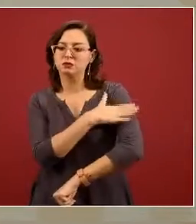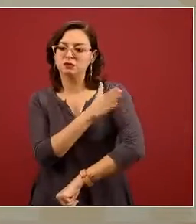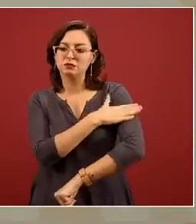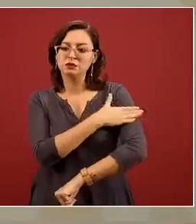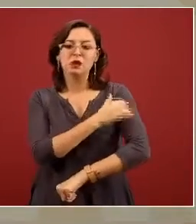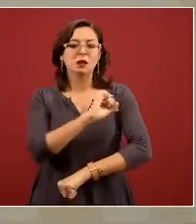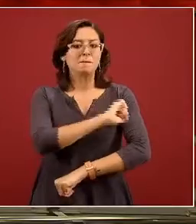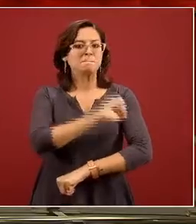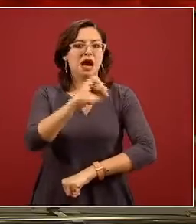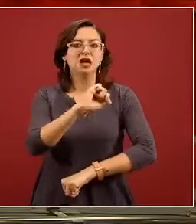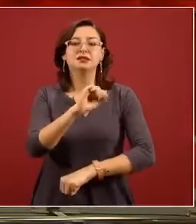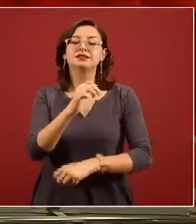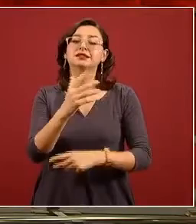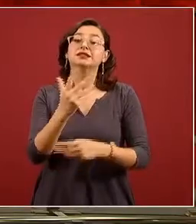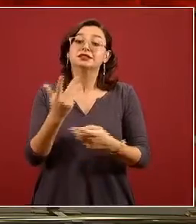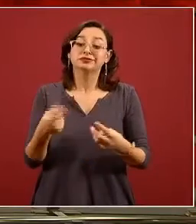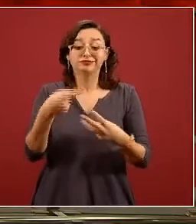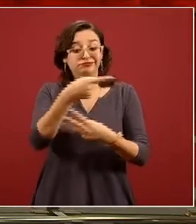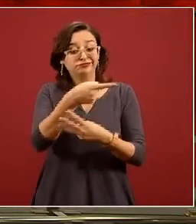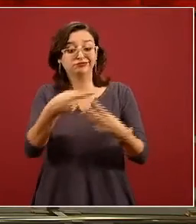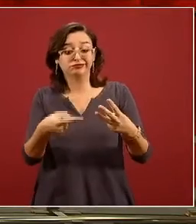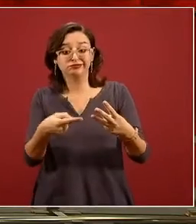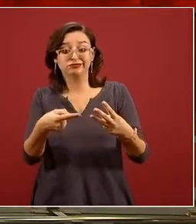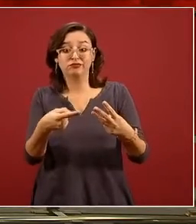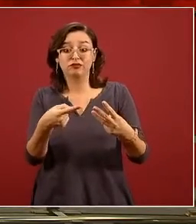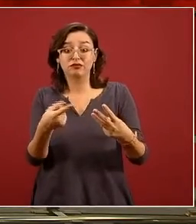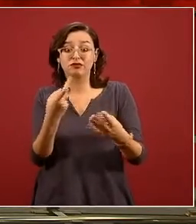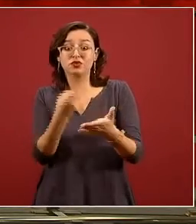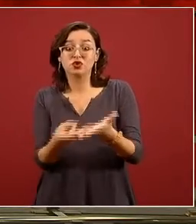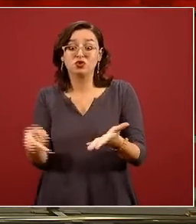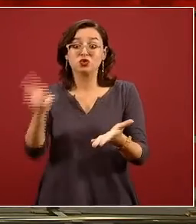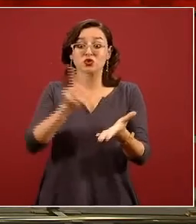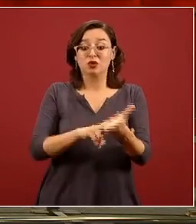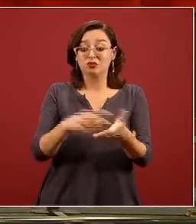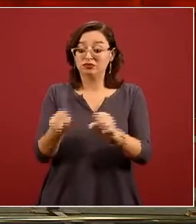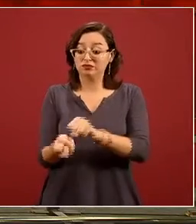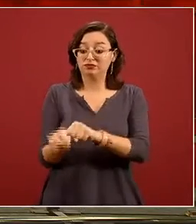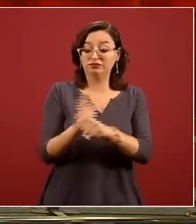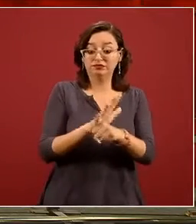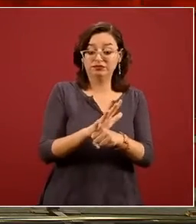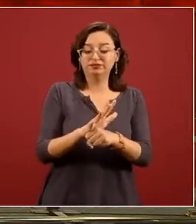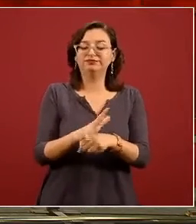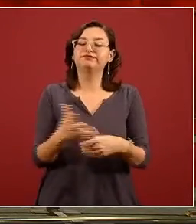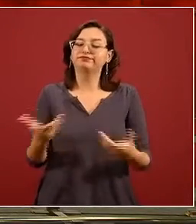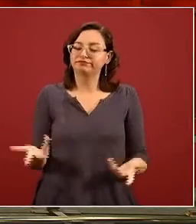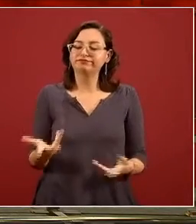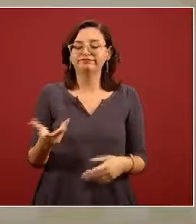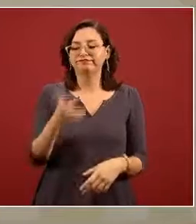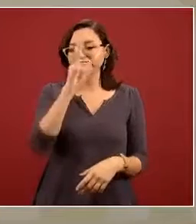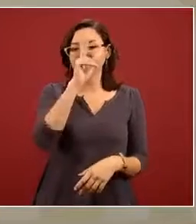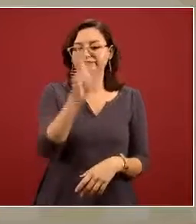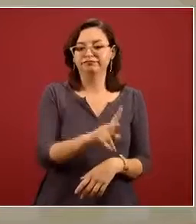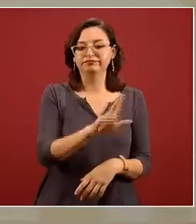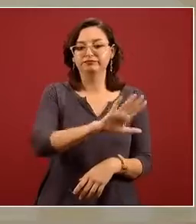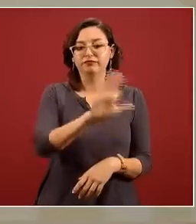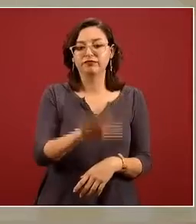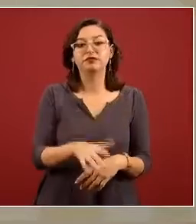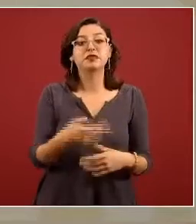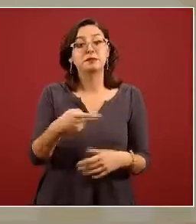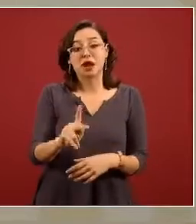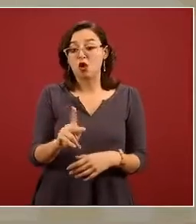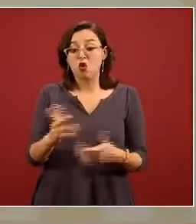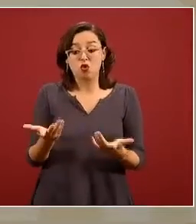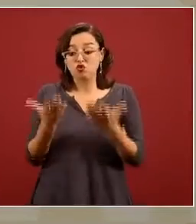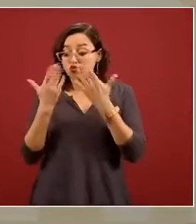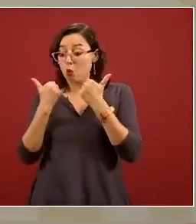hecho las principales causas de muerte. En México mueren cada año, concretamente en